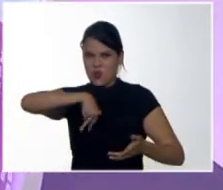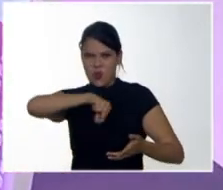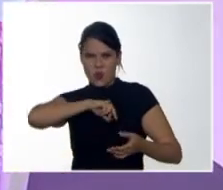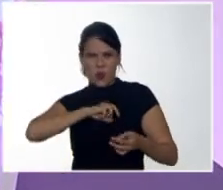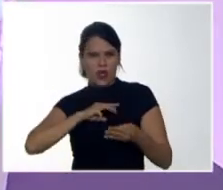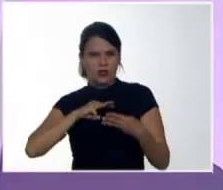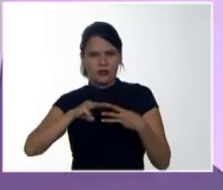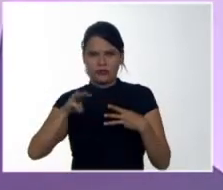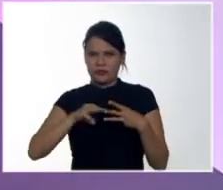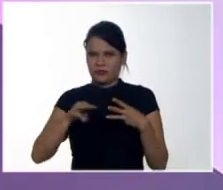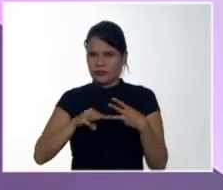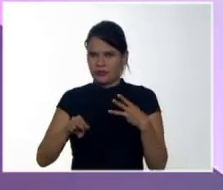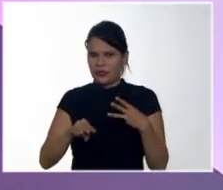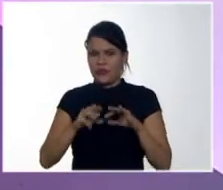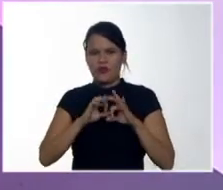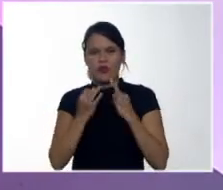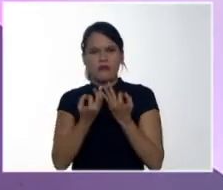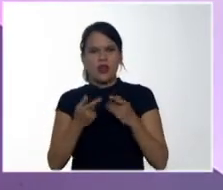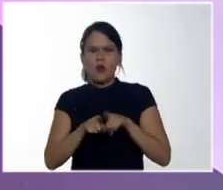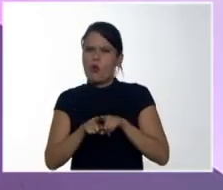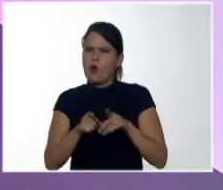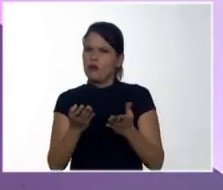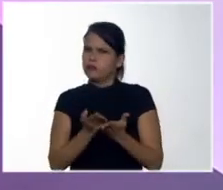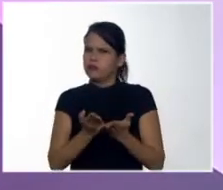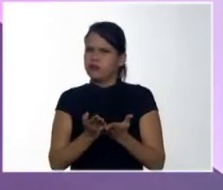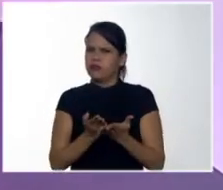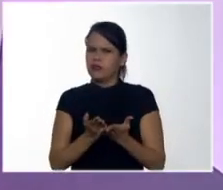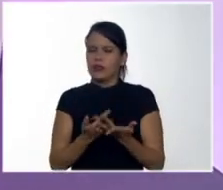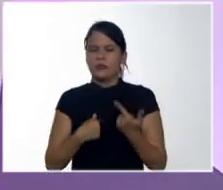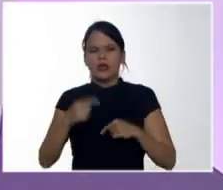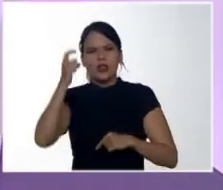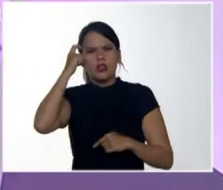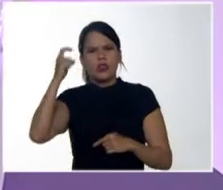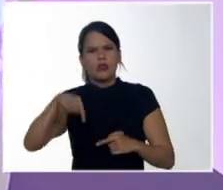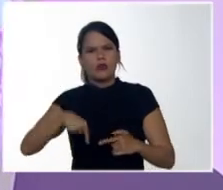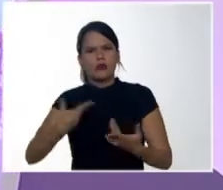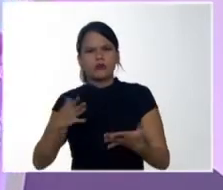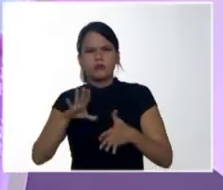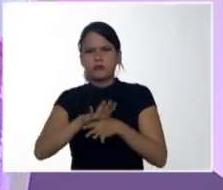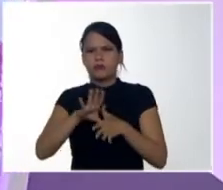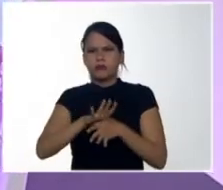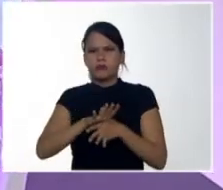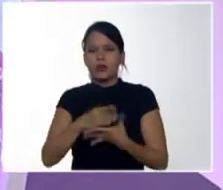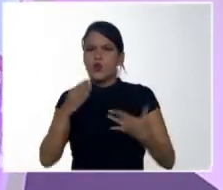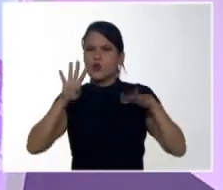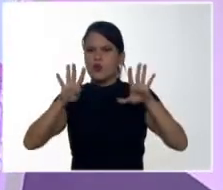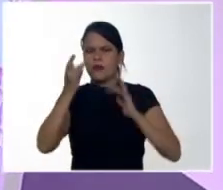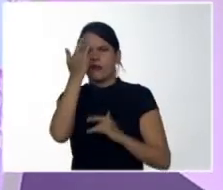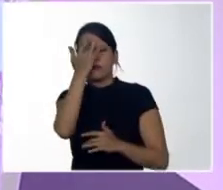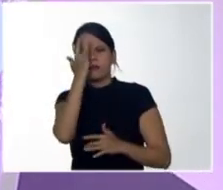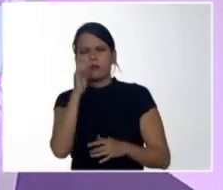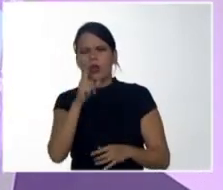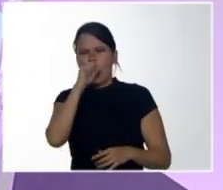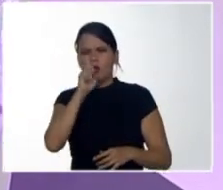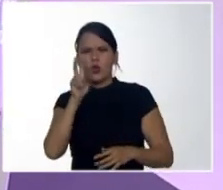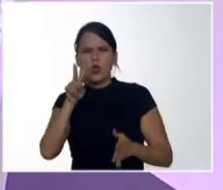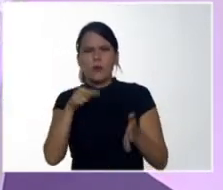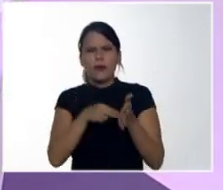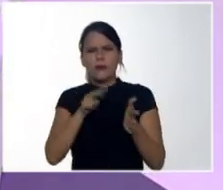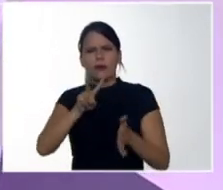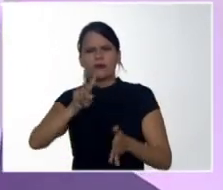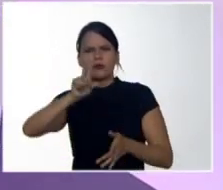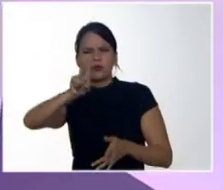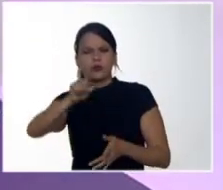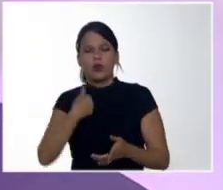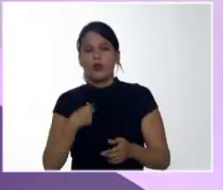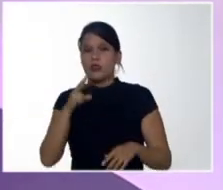programa Cada Familia, una Escuela. El día de hoy, martes 9 de febrero del año 2021,